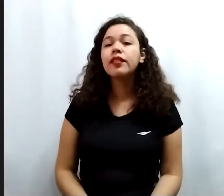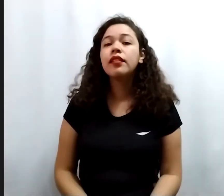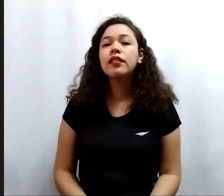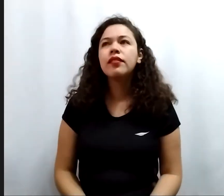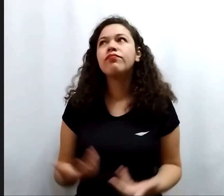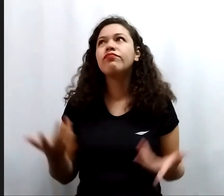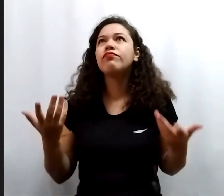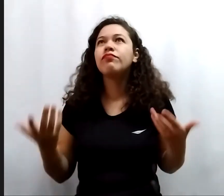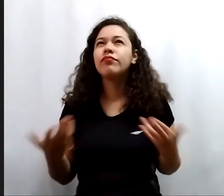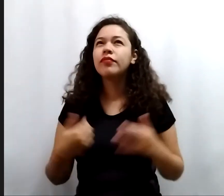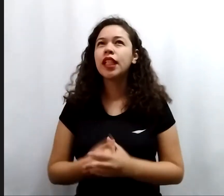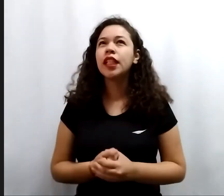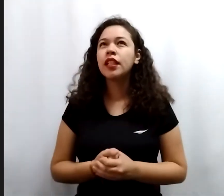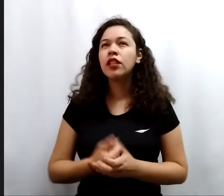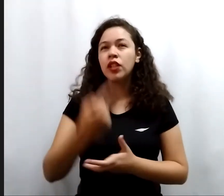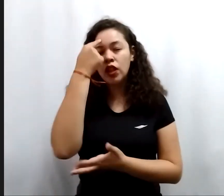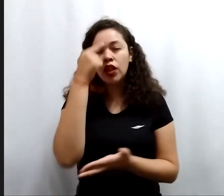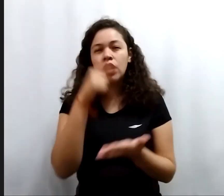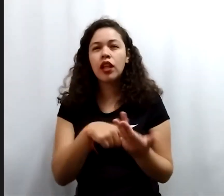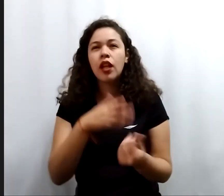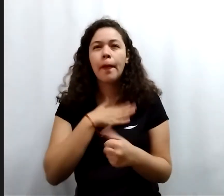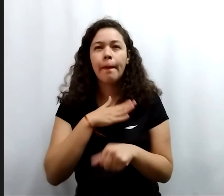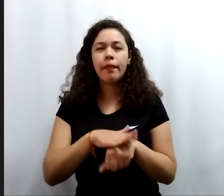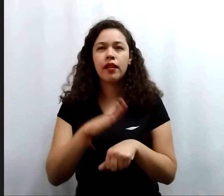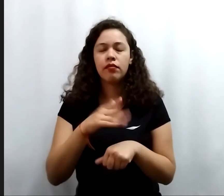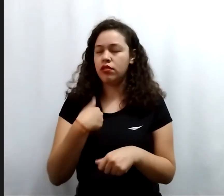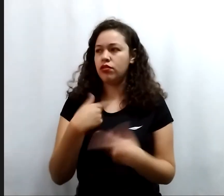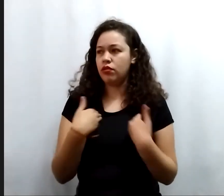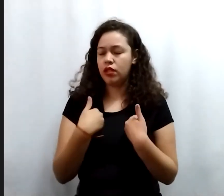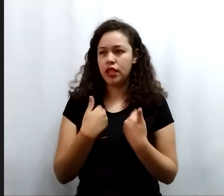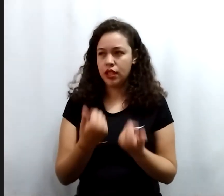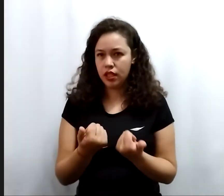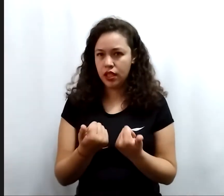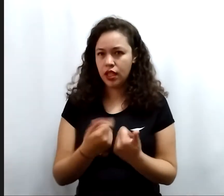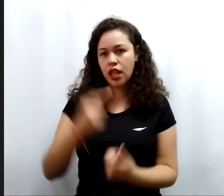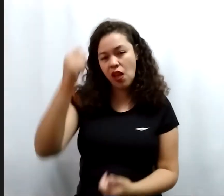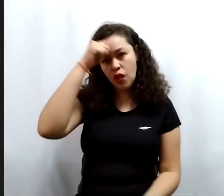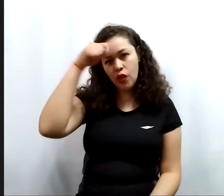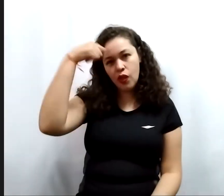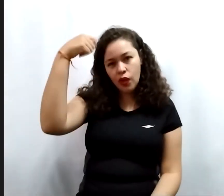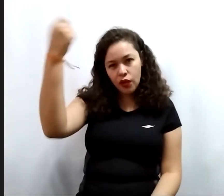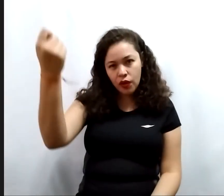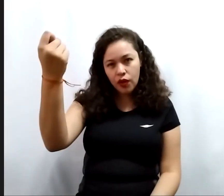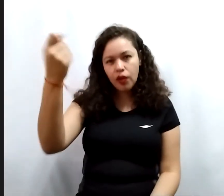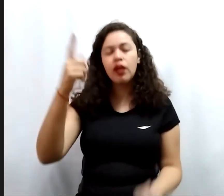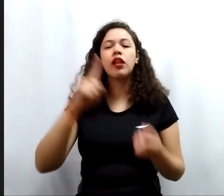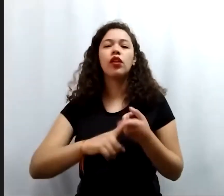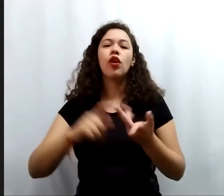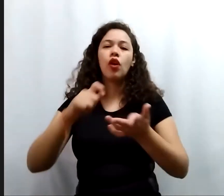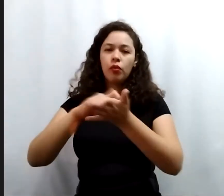lo más complejo, o sea, bueno, a mí me queda claro lo teórico o lo que queda por escrito,